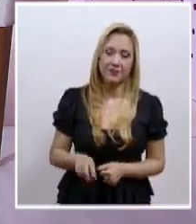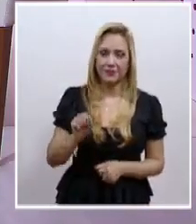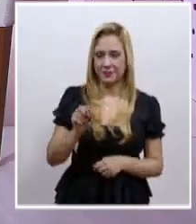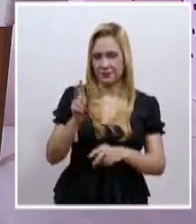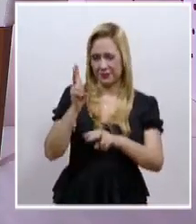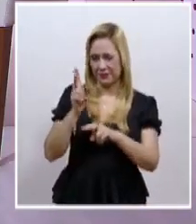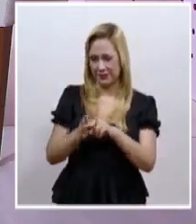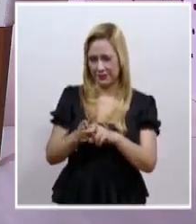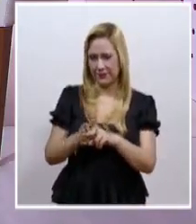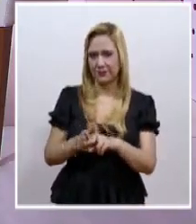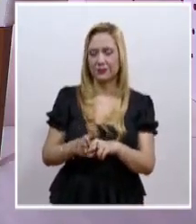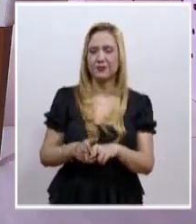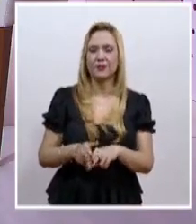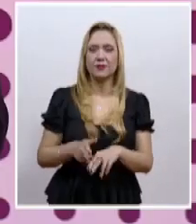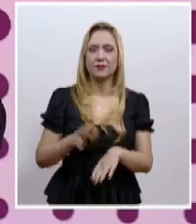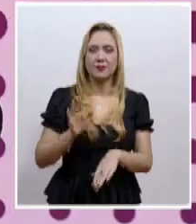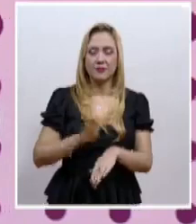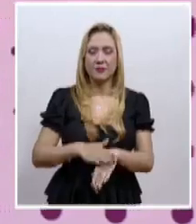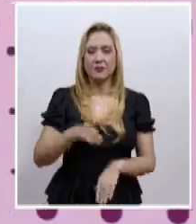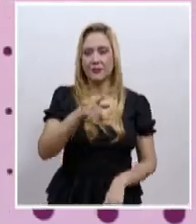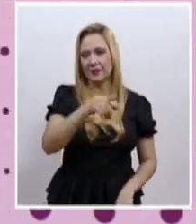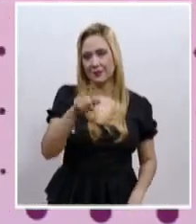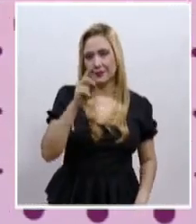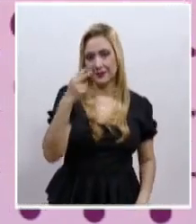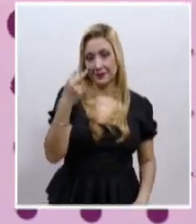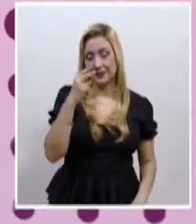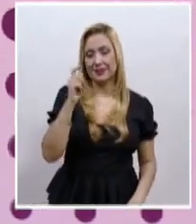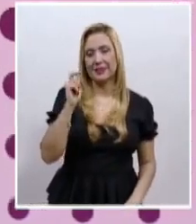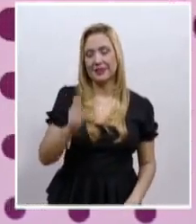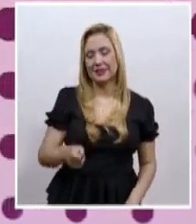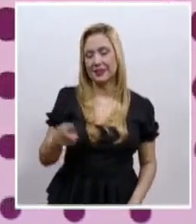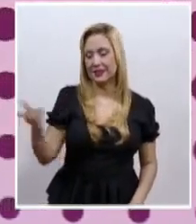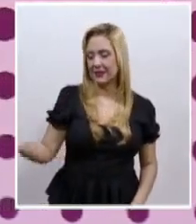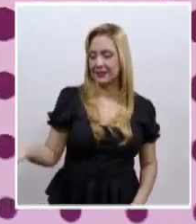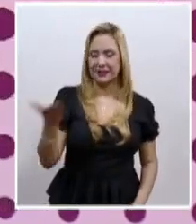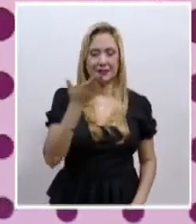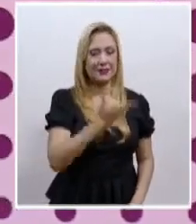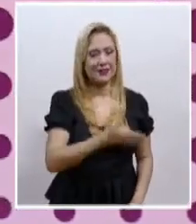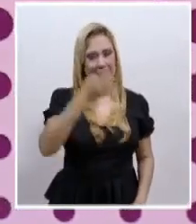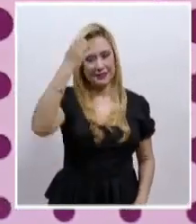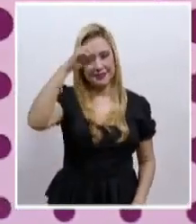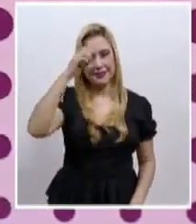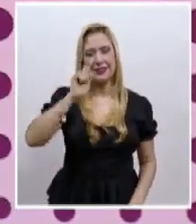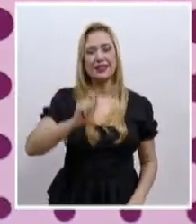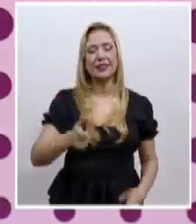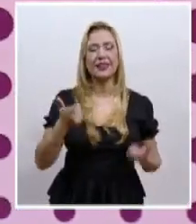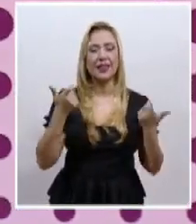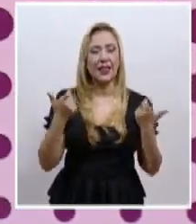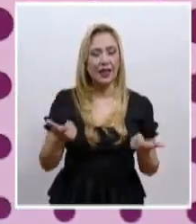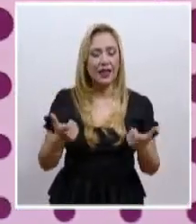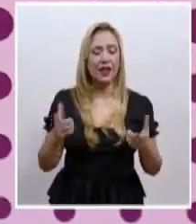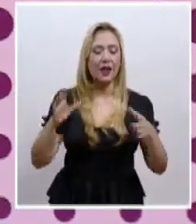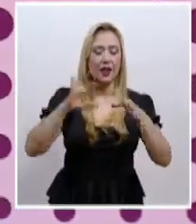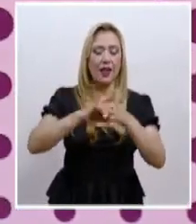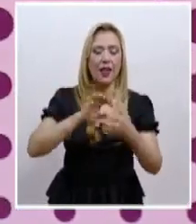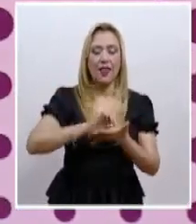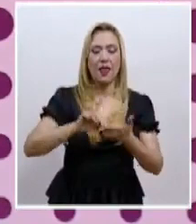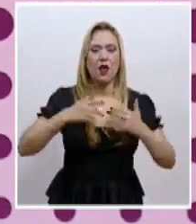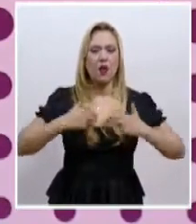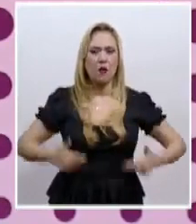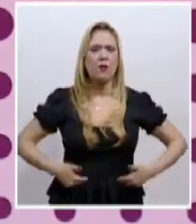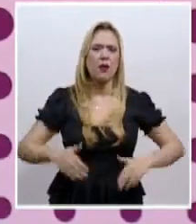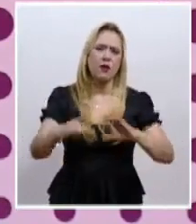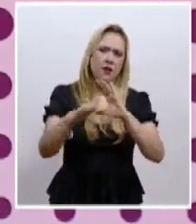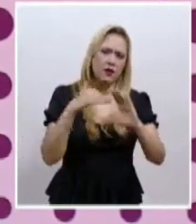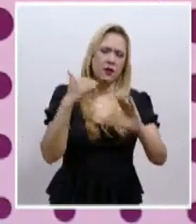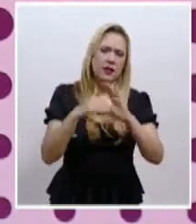momento de hacer la segunda pausa. Les recuerdo que estamos platicando con un experto y una experta sobre la relación entre economía y derechos humanos, y que nos pueden mandar